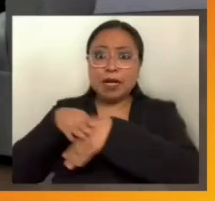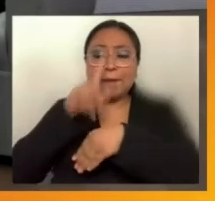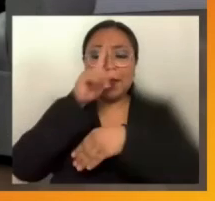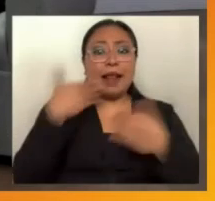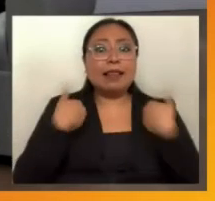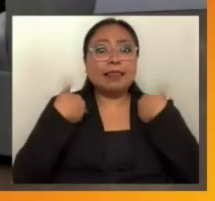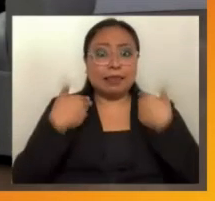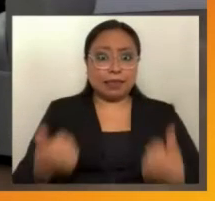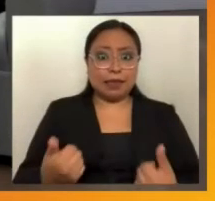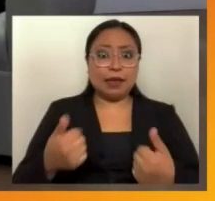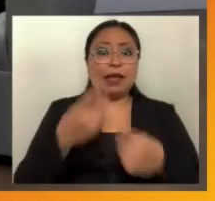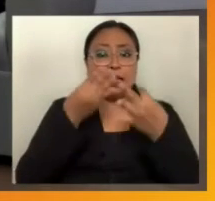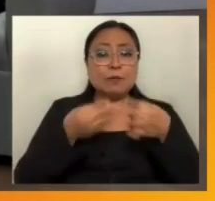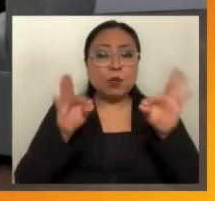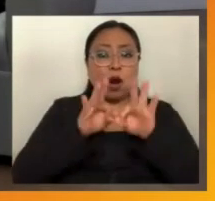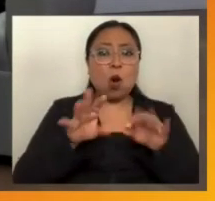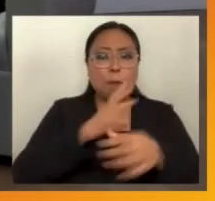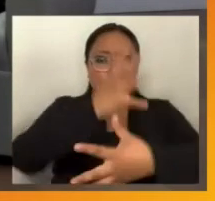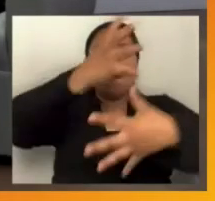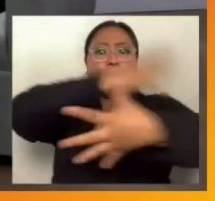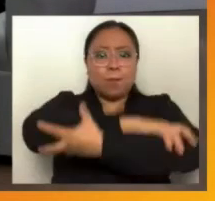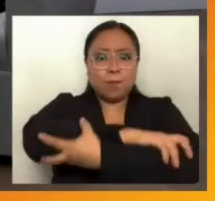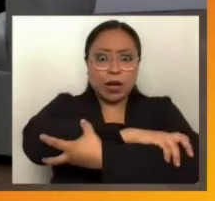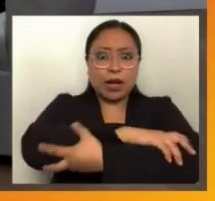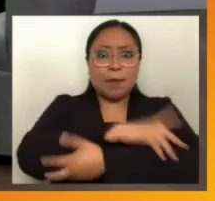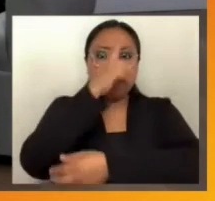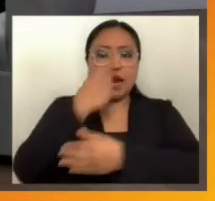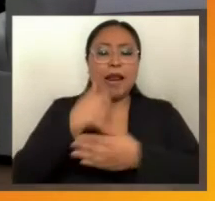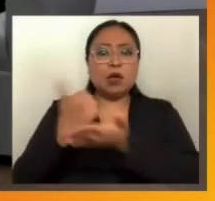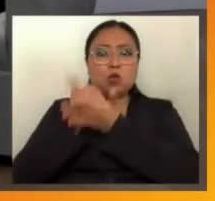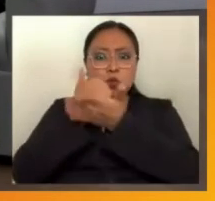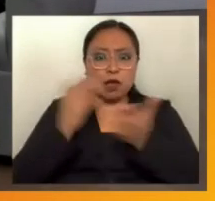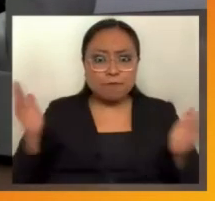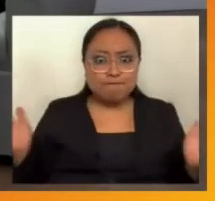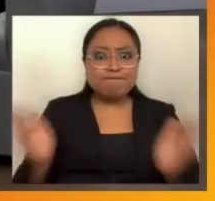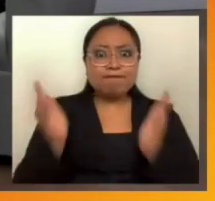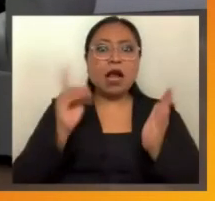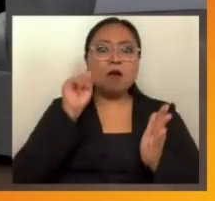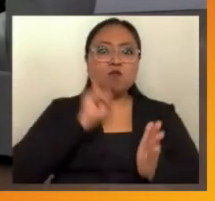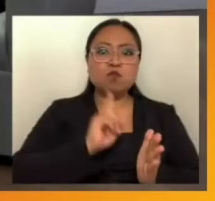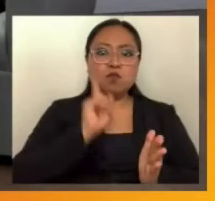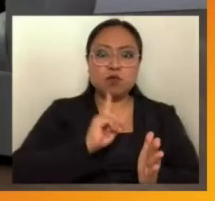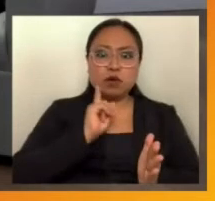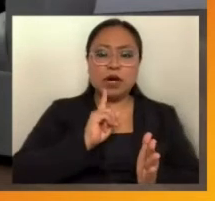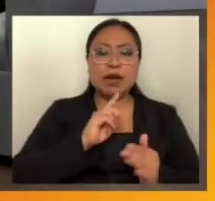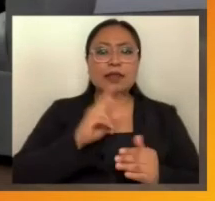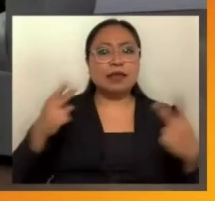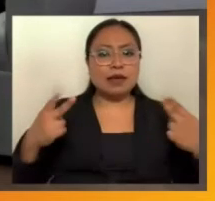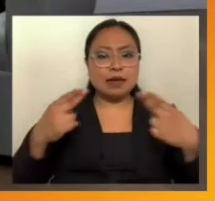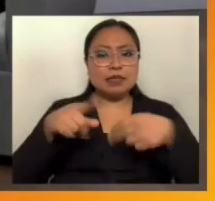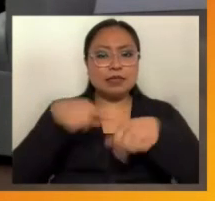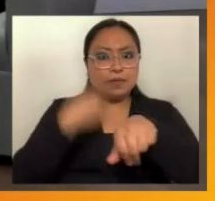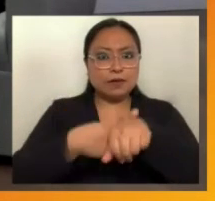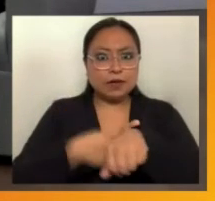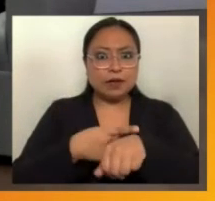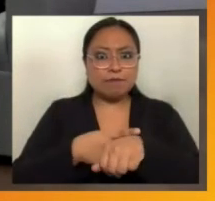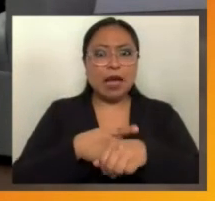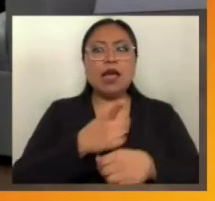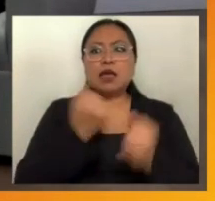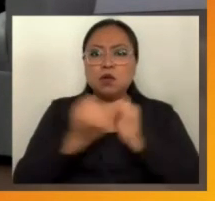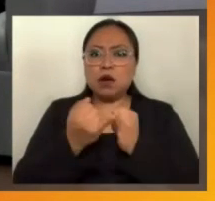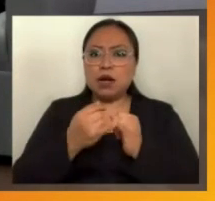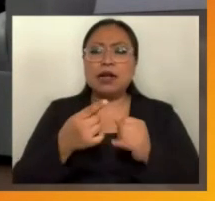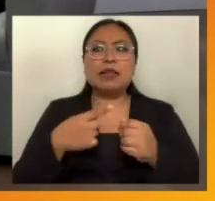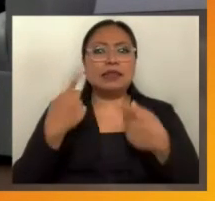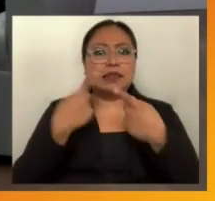la importancia de sumar esfuerzos, que es súper, súper trascendente el poder unir, pues